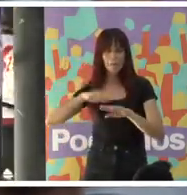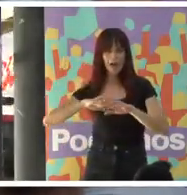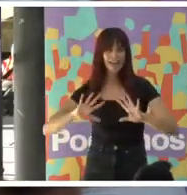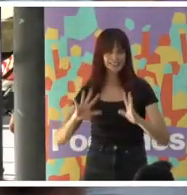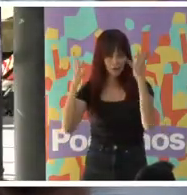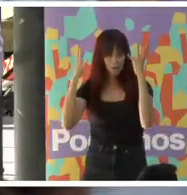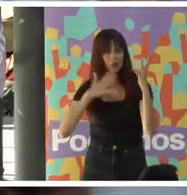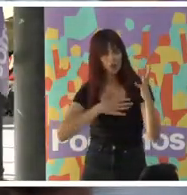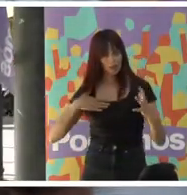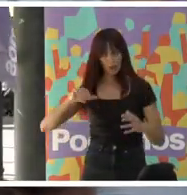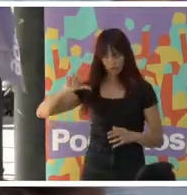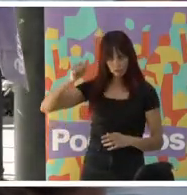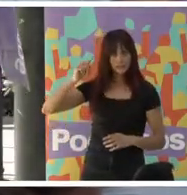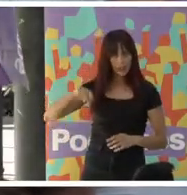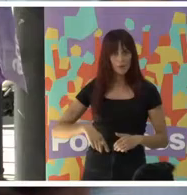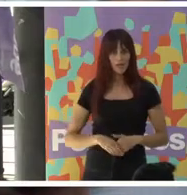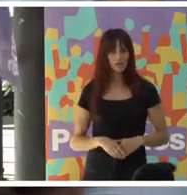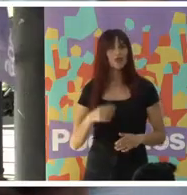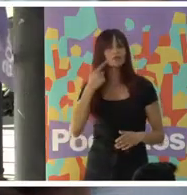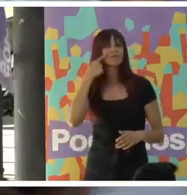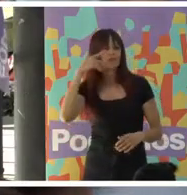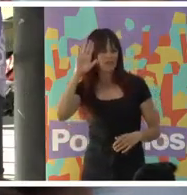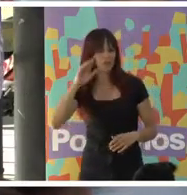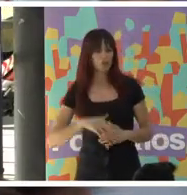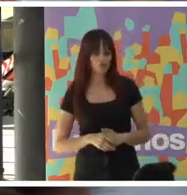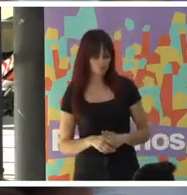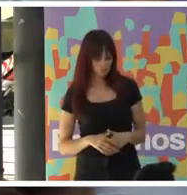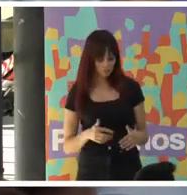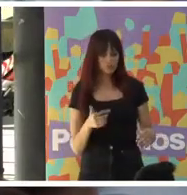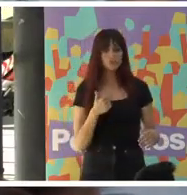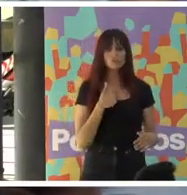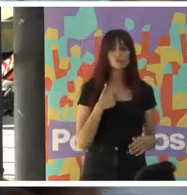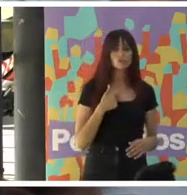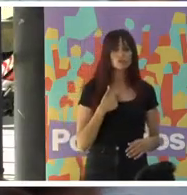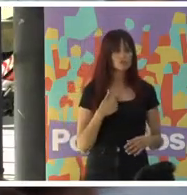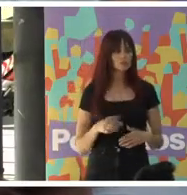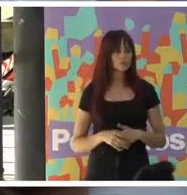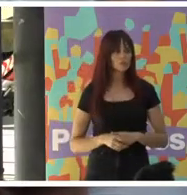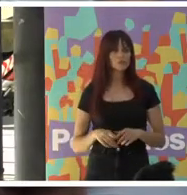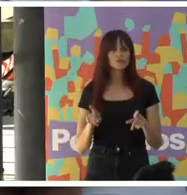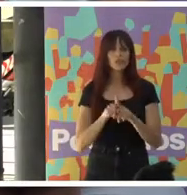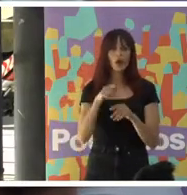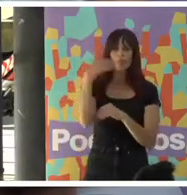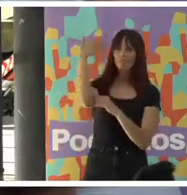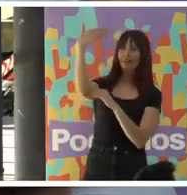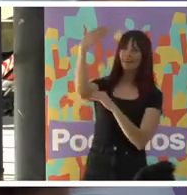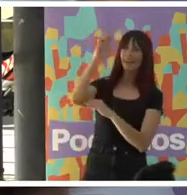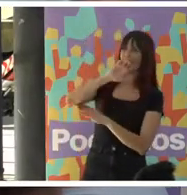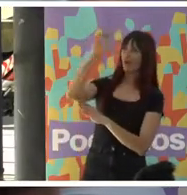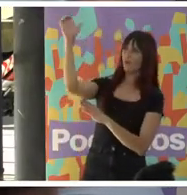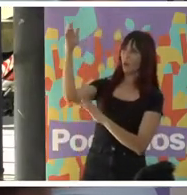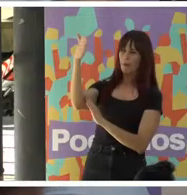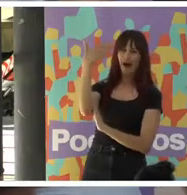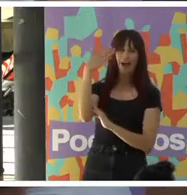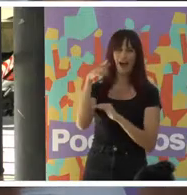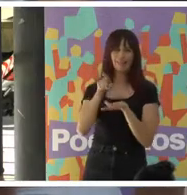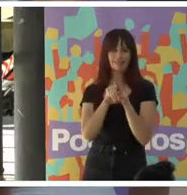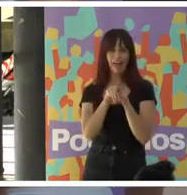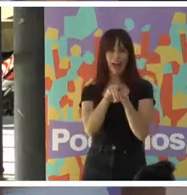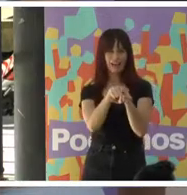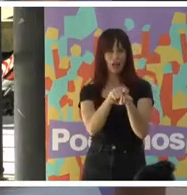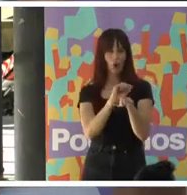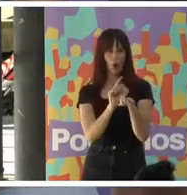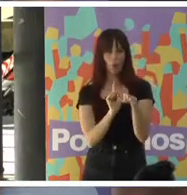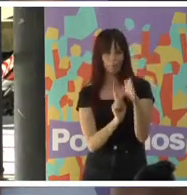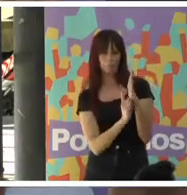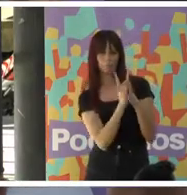salvamento. Porque fijaros, yo no quiero una bandera de Europa en un tanque, en un